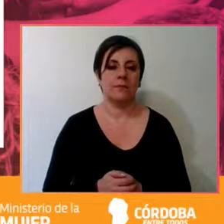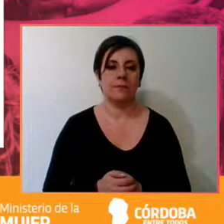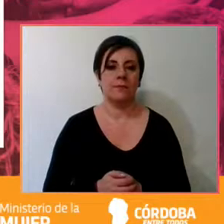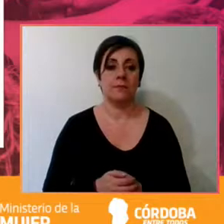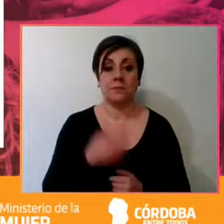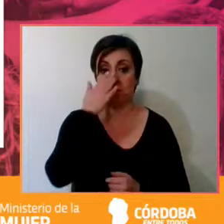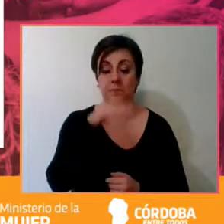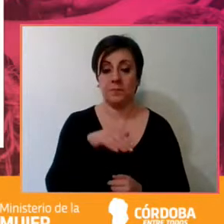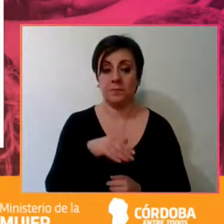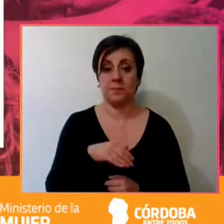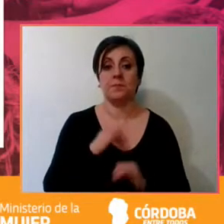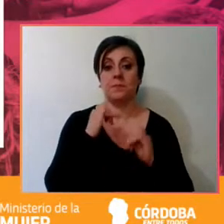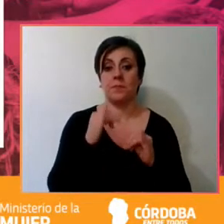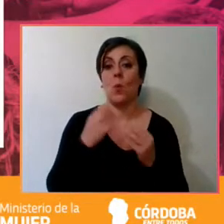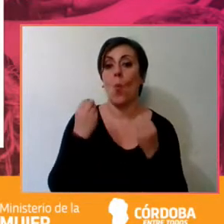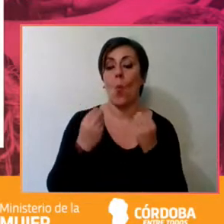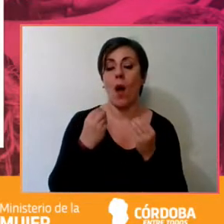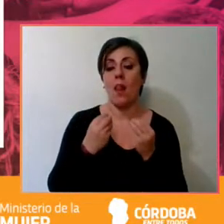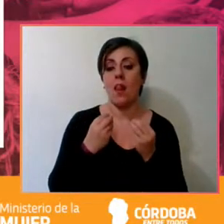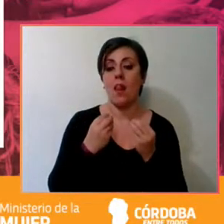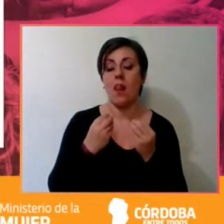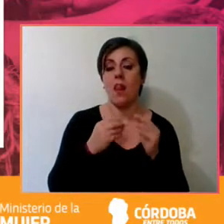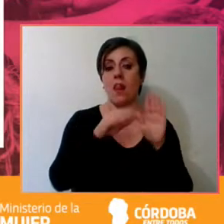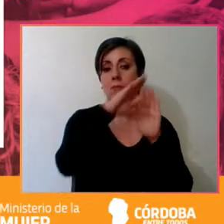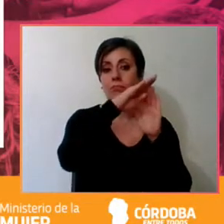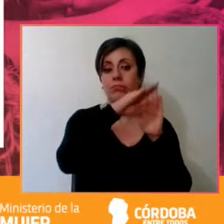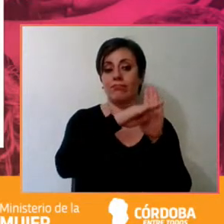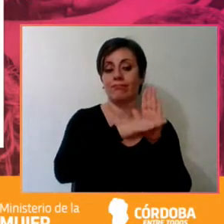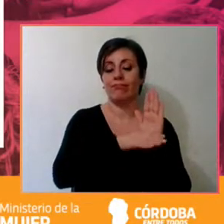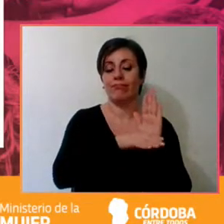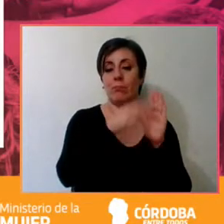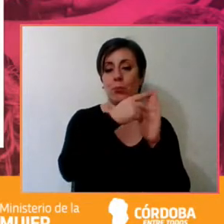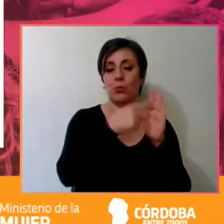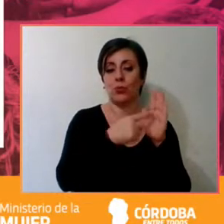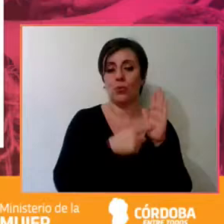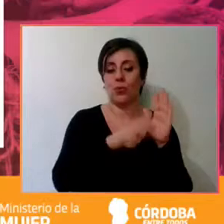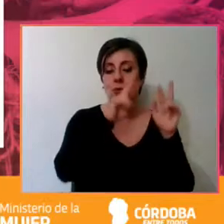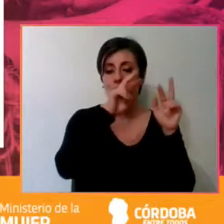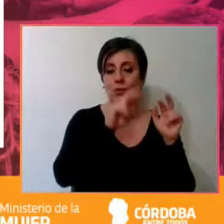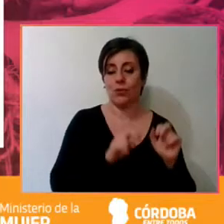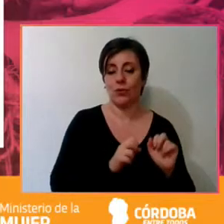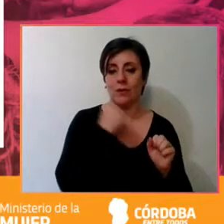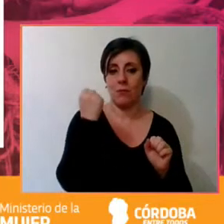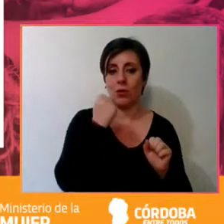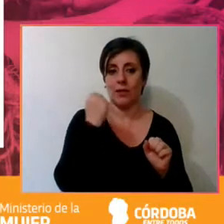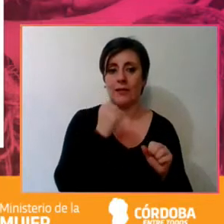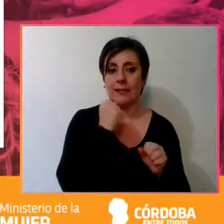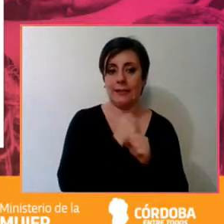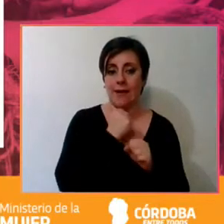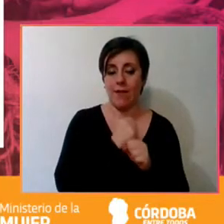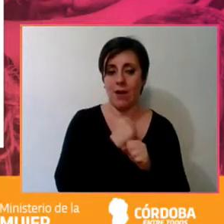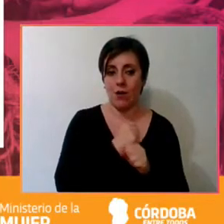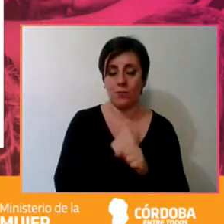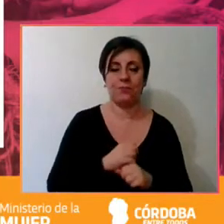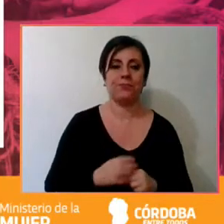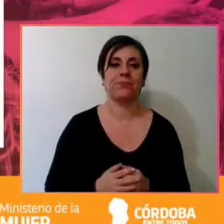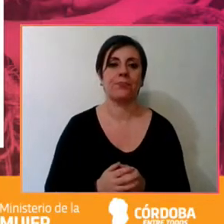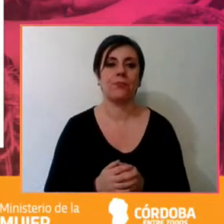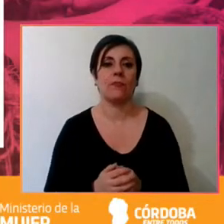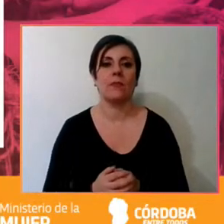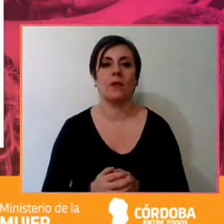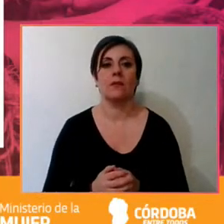Luego, decirles que cuáles son los ejes de trabajo prioritarios que ONU Mujeres tiene en el ámbito de la erradicación de la violencia contra mujeres y